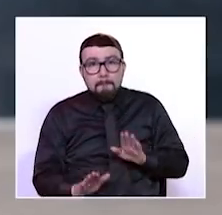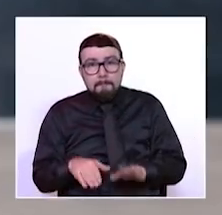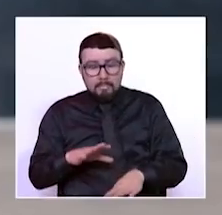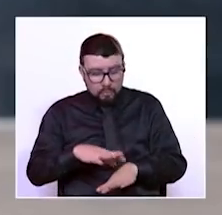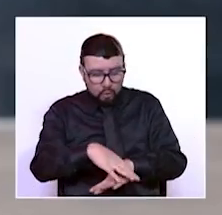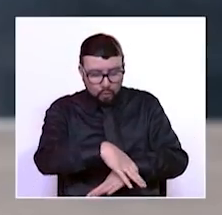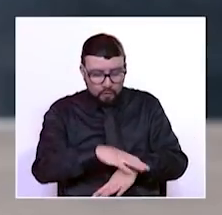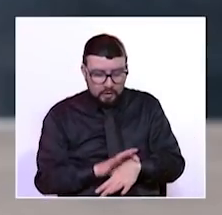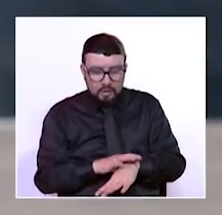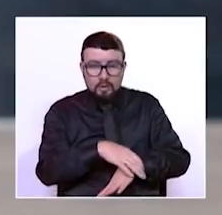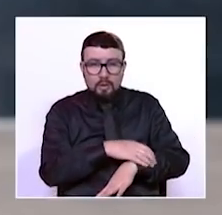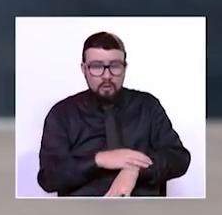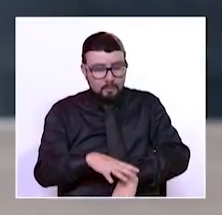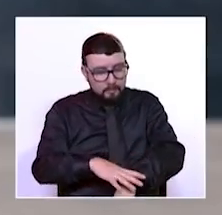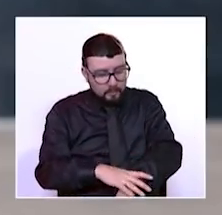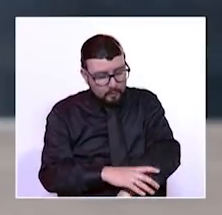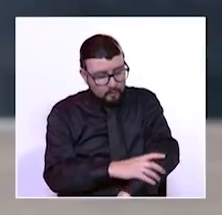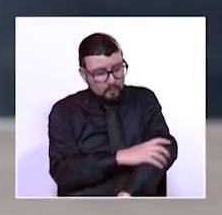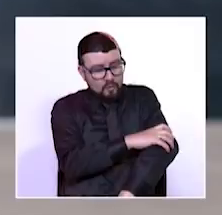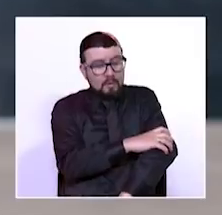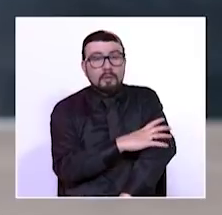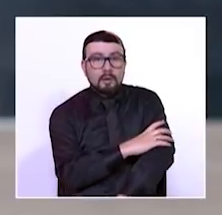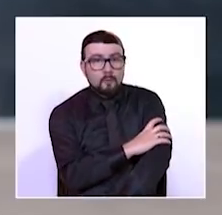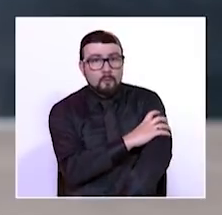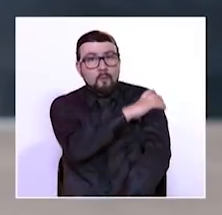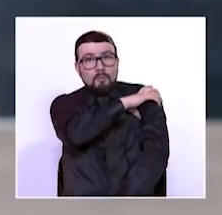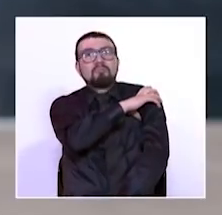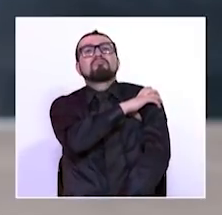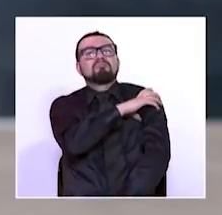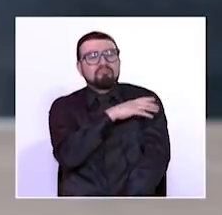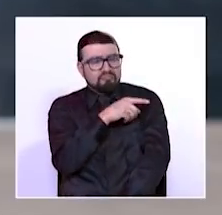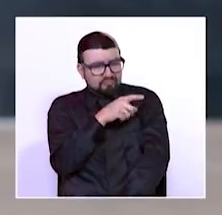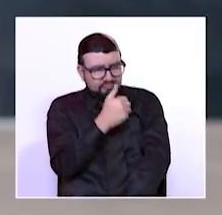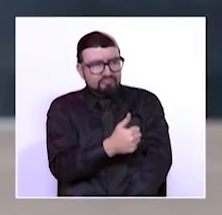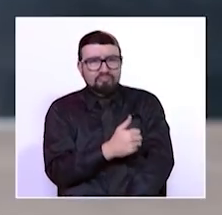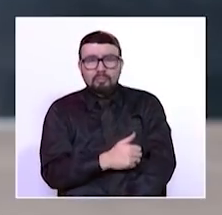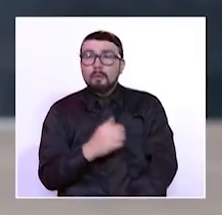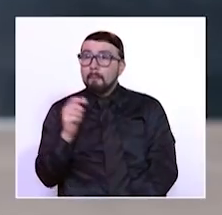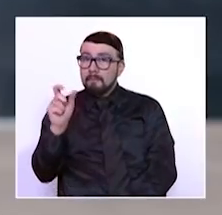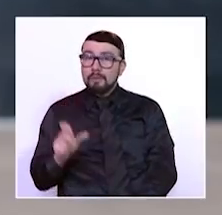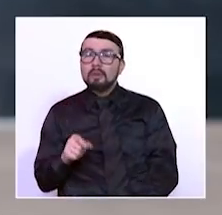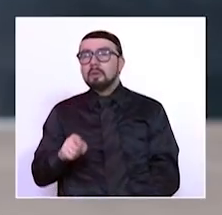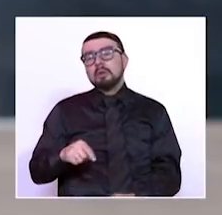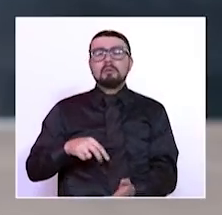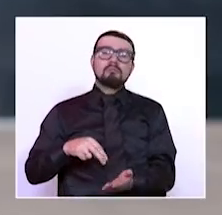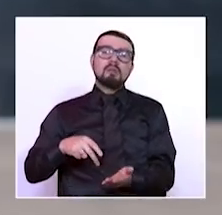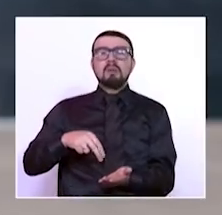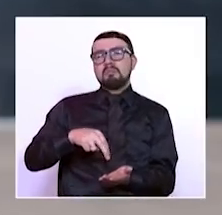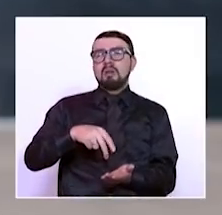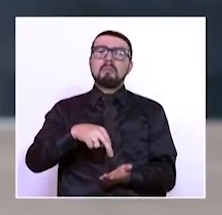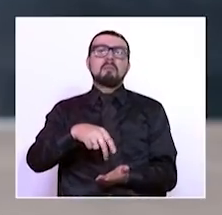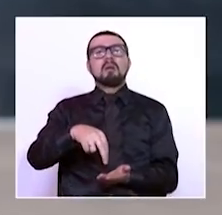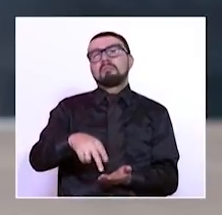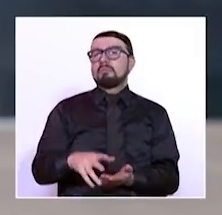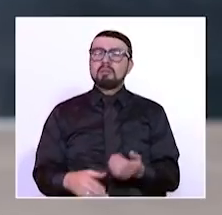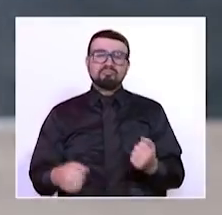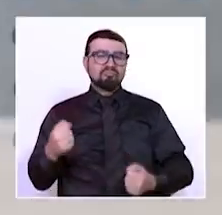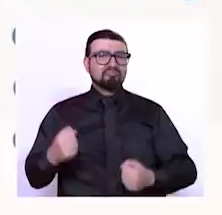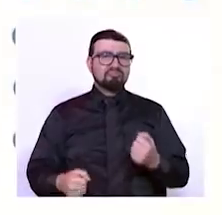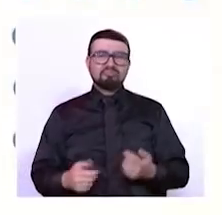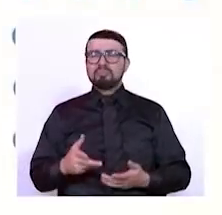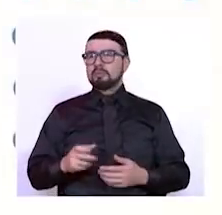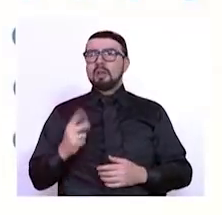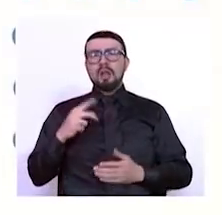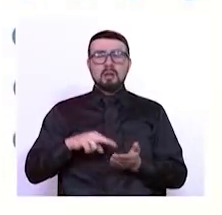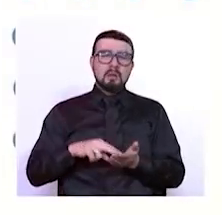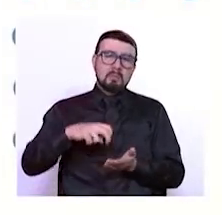la pierna y en la parte superior de la pierna, que cuando el paciente se está movilizando en cualquier forma, se para,